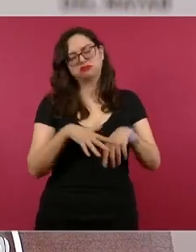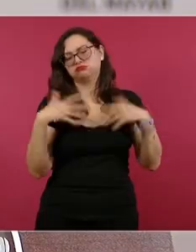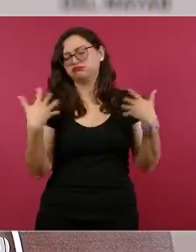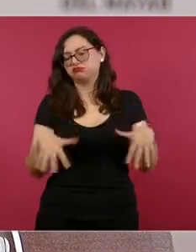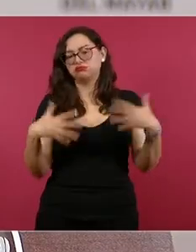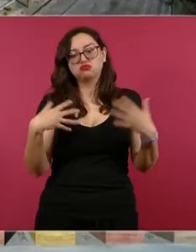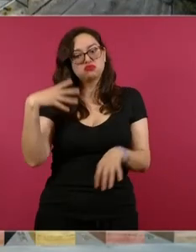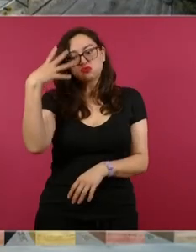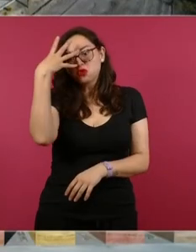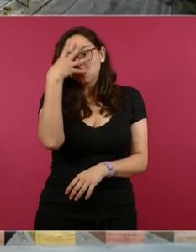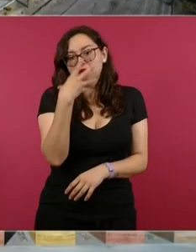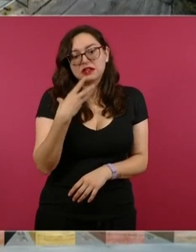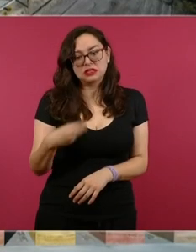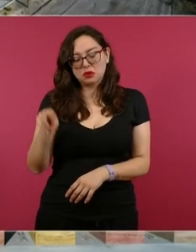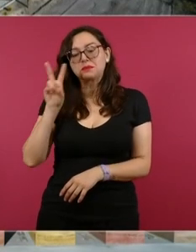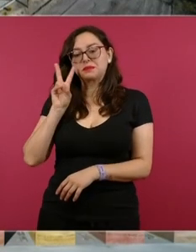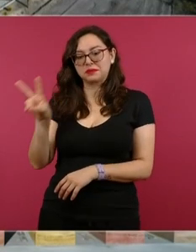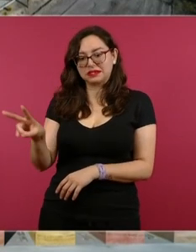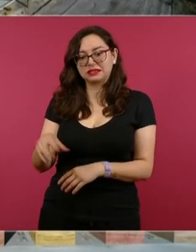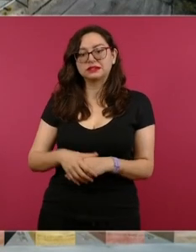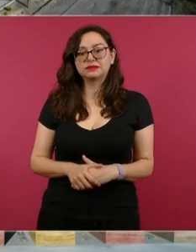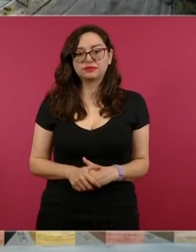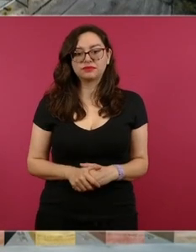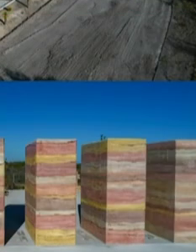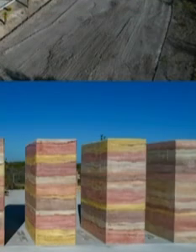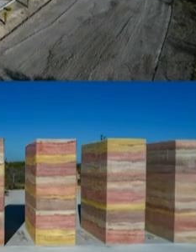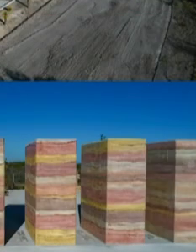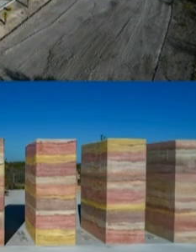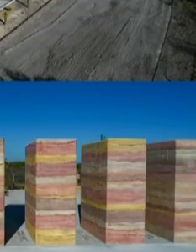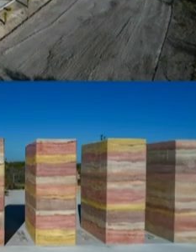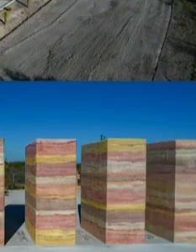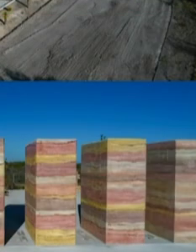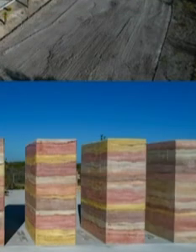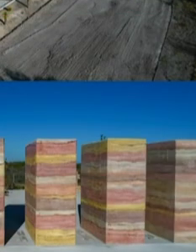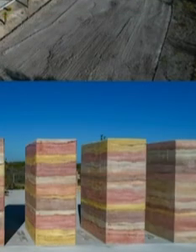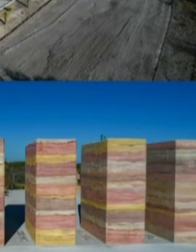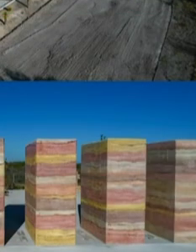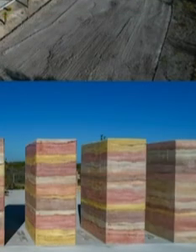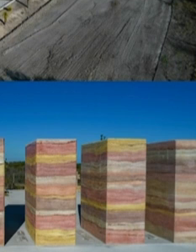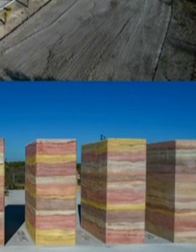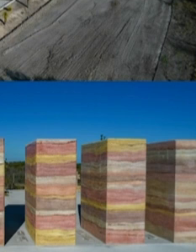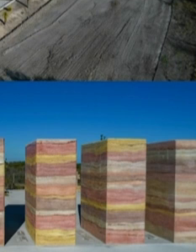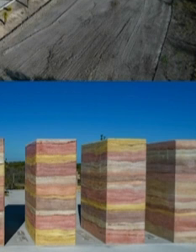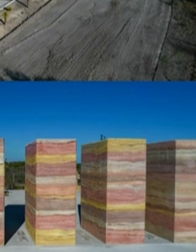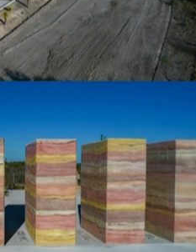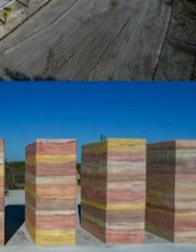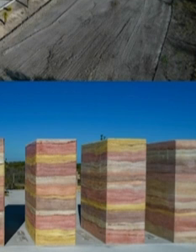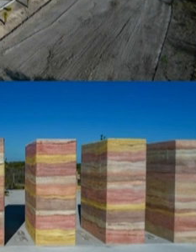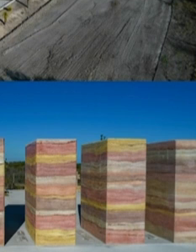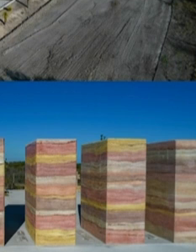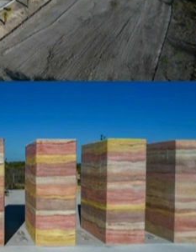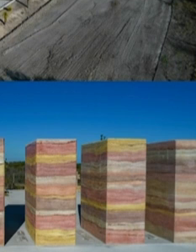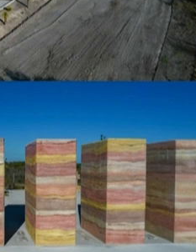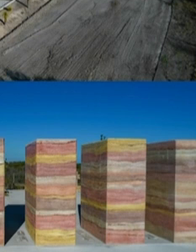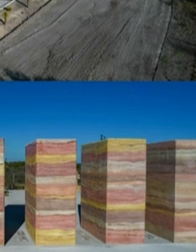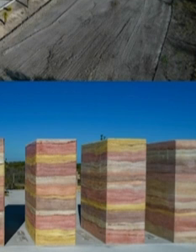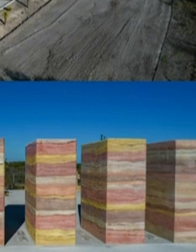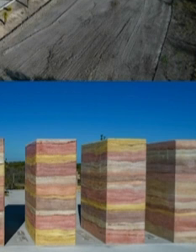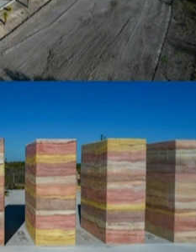entrada de la mina, pero hemos acordado con las familias que la inauguración formal se va a realizar después de